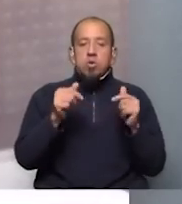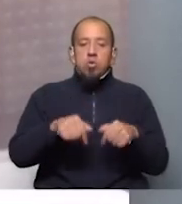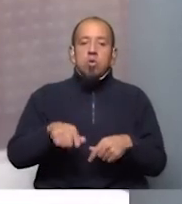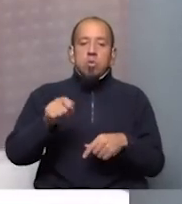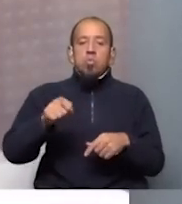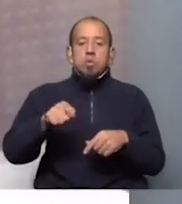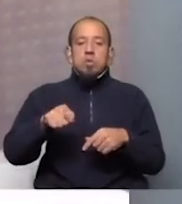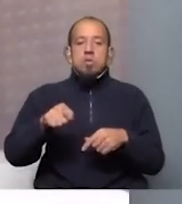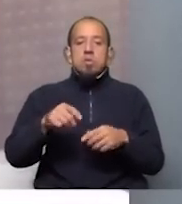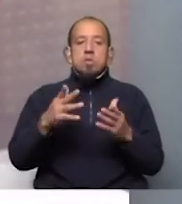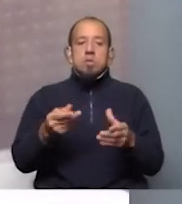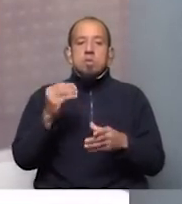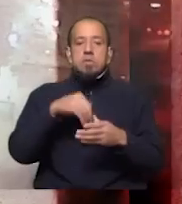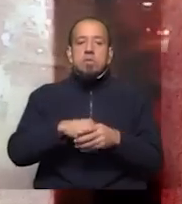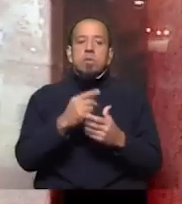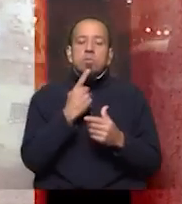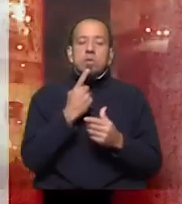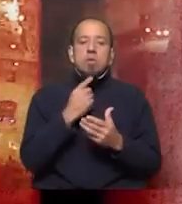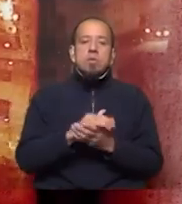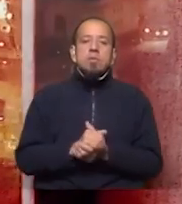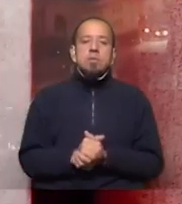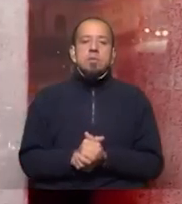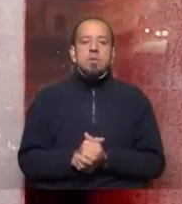la justicia es un elemento dentro de la politización